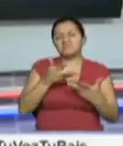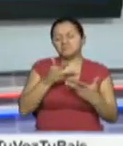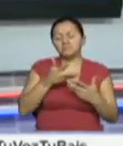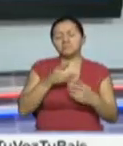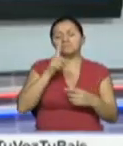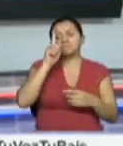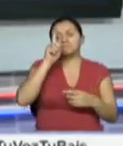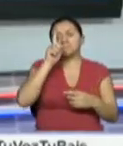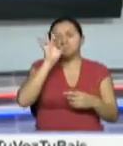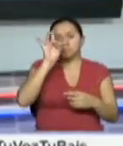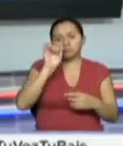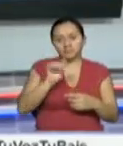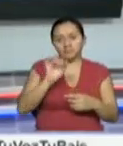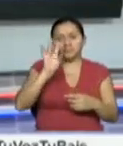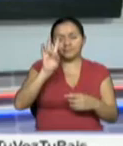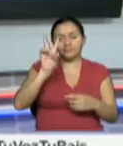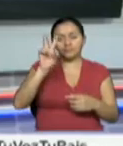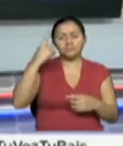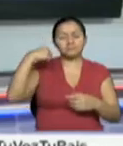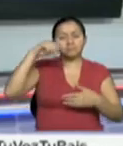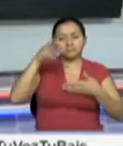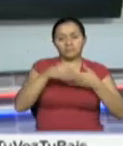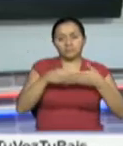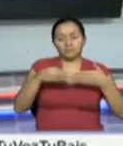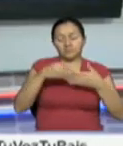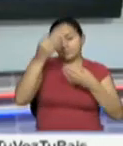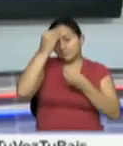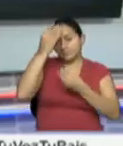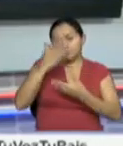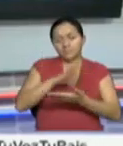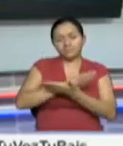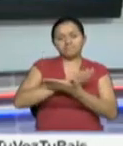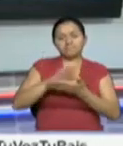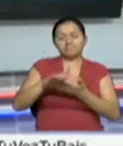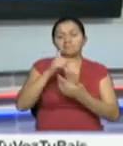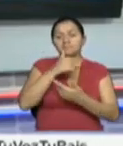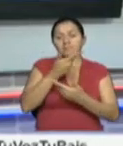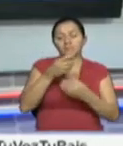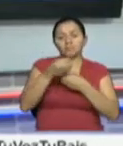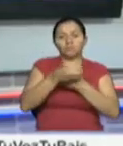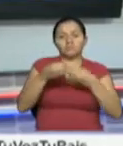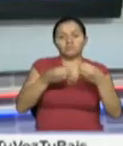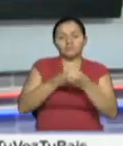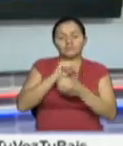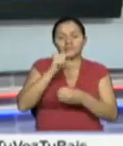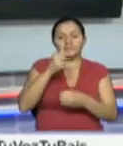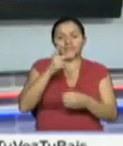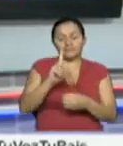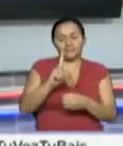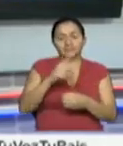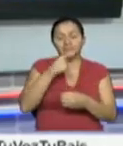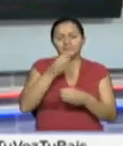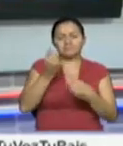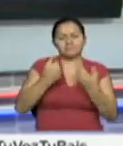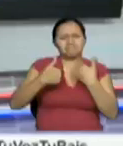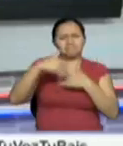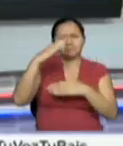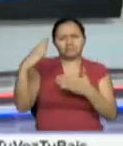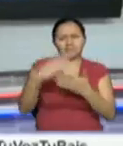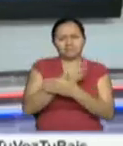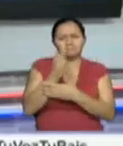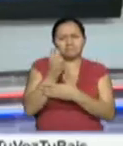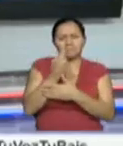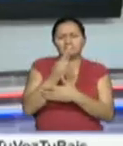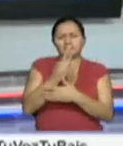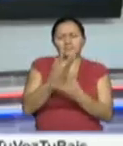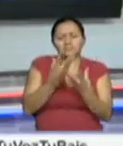millones de dólares, según el informe de la desaparecida Agencia de Garantías de Depósitos. Más allá de la millonaria suma, están